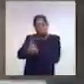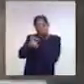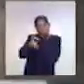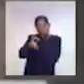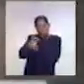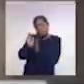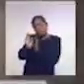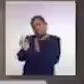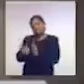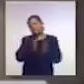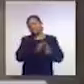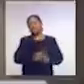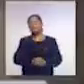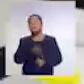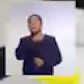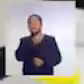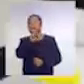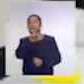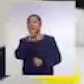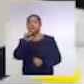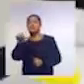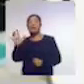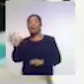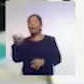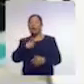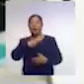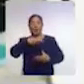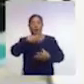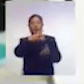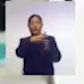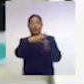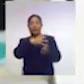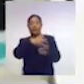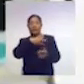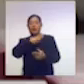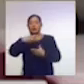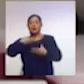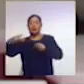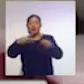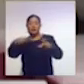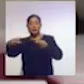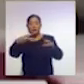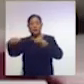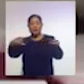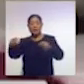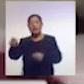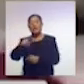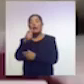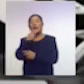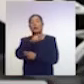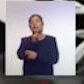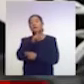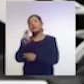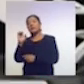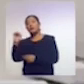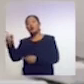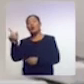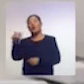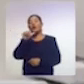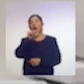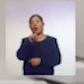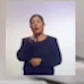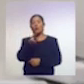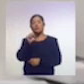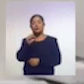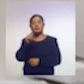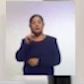La Secretaría de Salud confirmó el caso de contagio de sarampión de una trabajadora de salud en Quintana Roo, que atendió a un austriaco que importó el